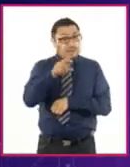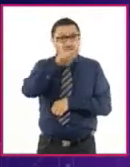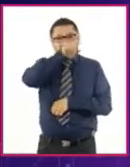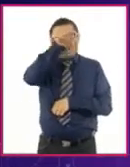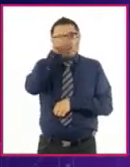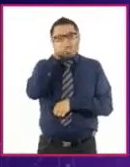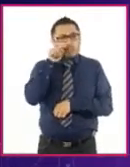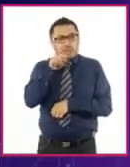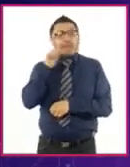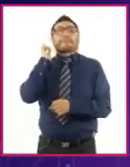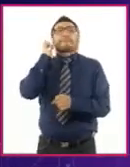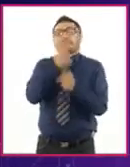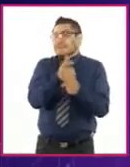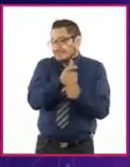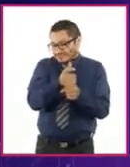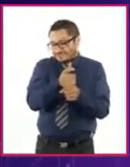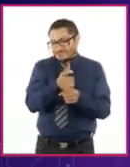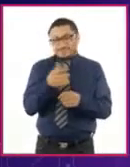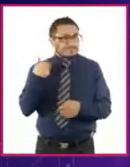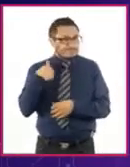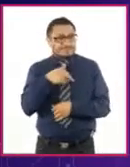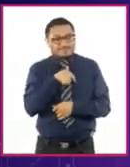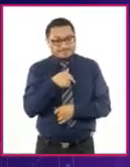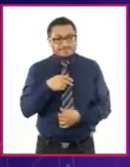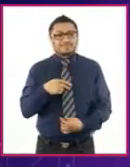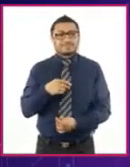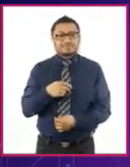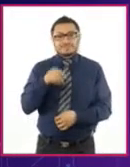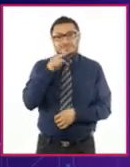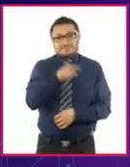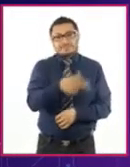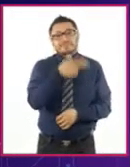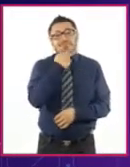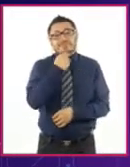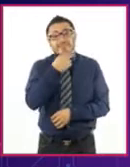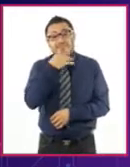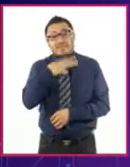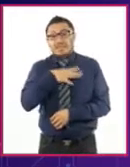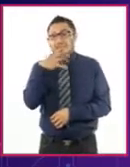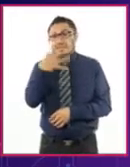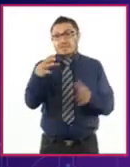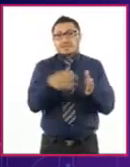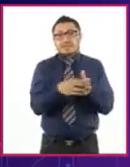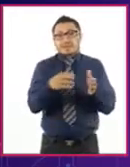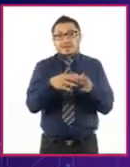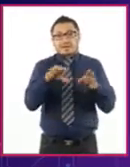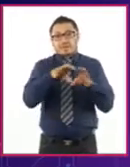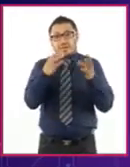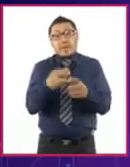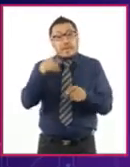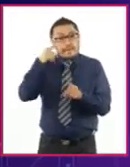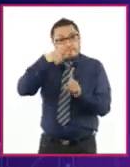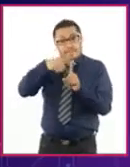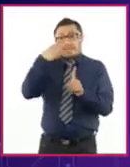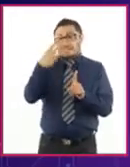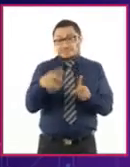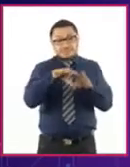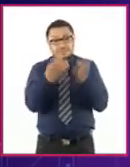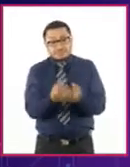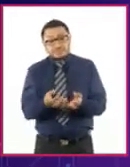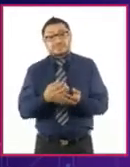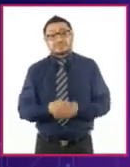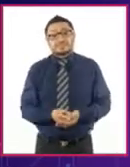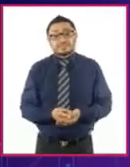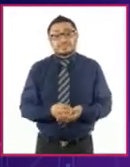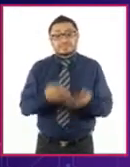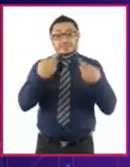que plantearemos. Alejandro tiene 5 cajas de pelotas más 3 pelotas sueltas que se representan con la